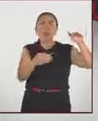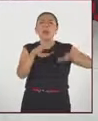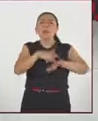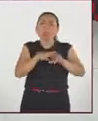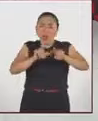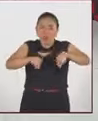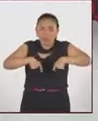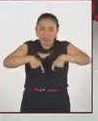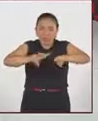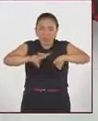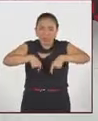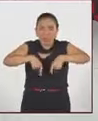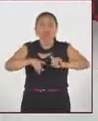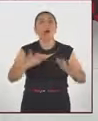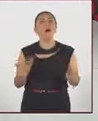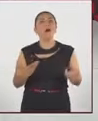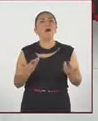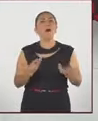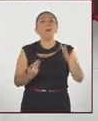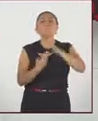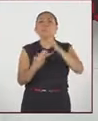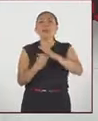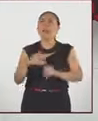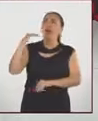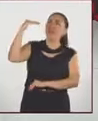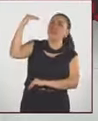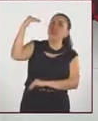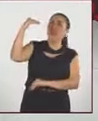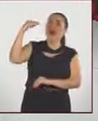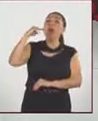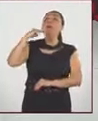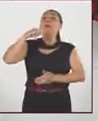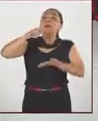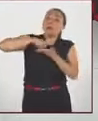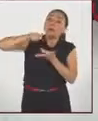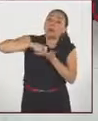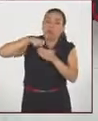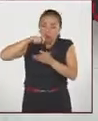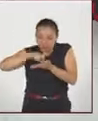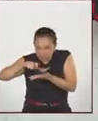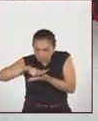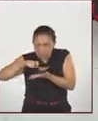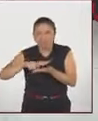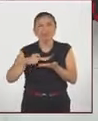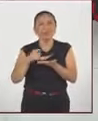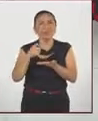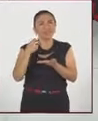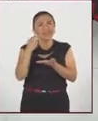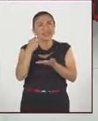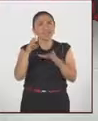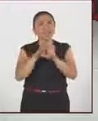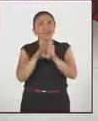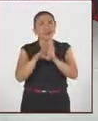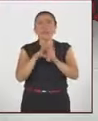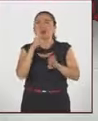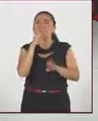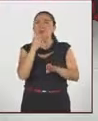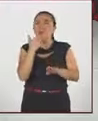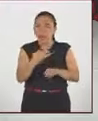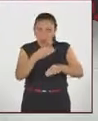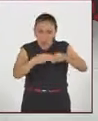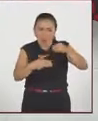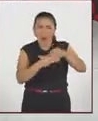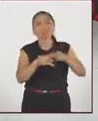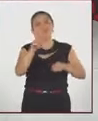pies, la mesa está muy alta o muy baja, lo cual hace que se tengan que encorvar mucho más, ¿no? Claro, estoy